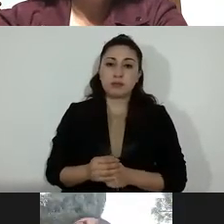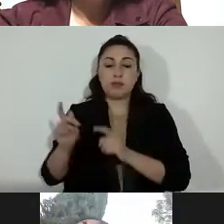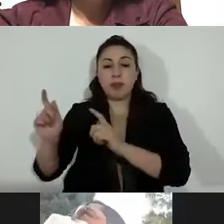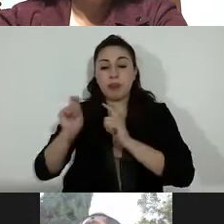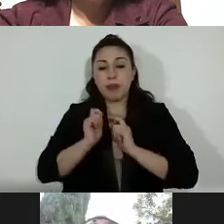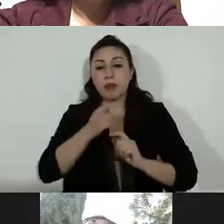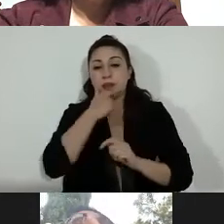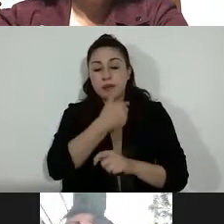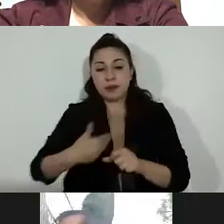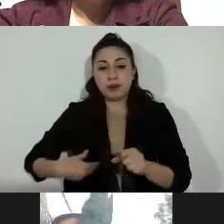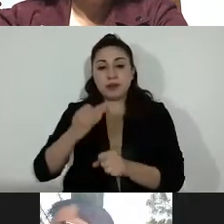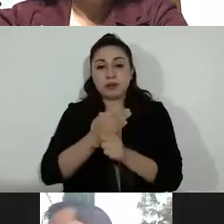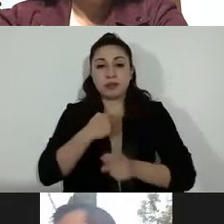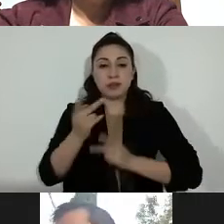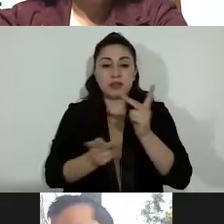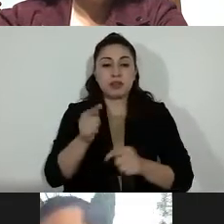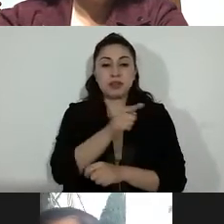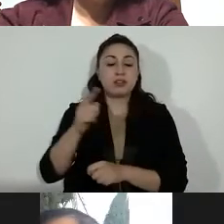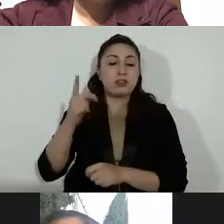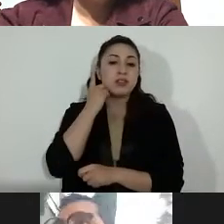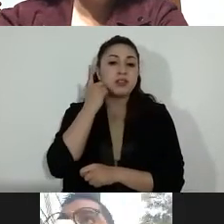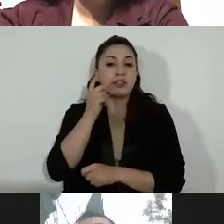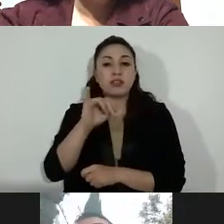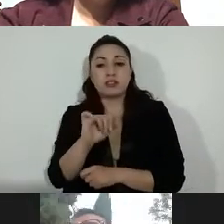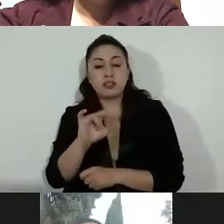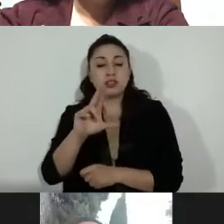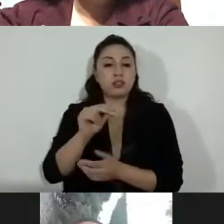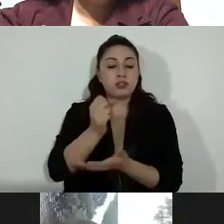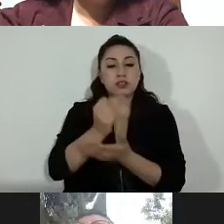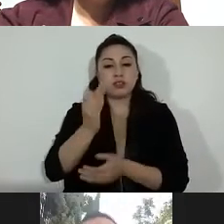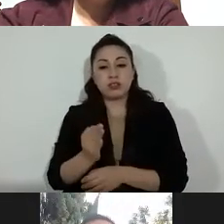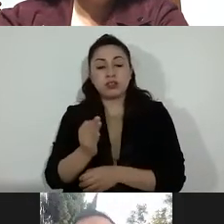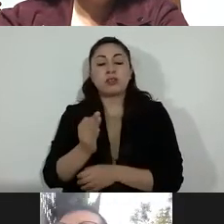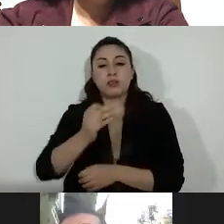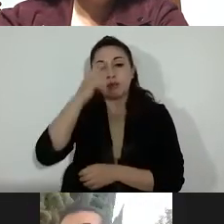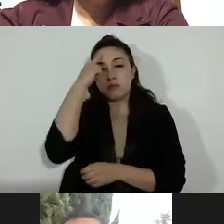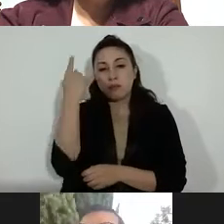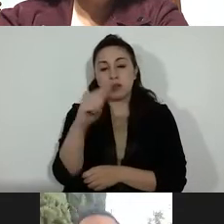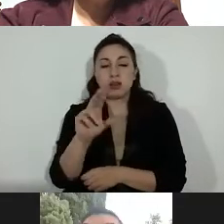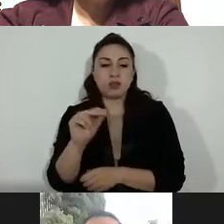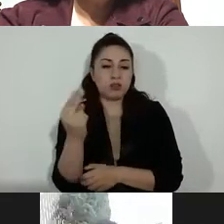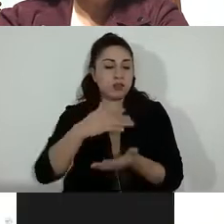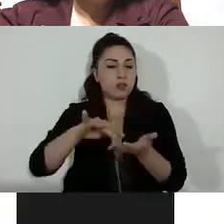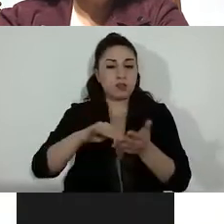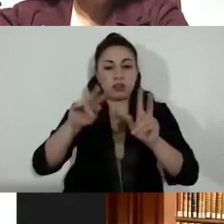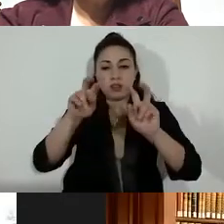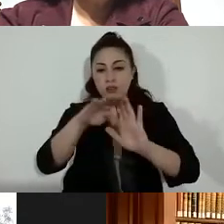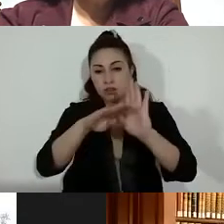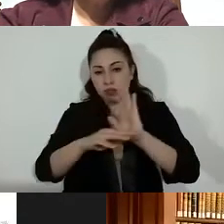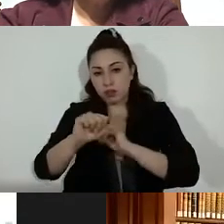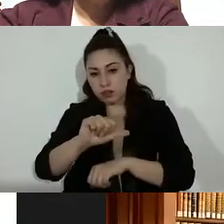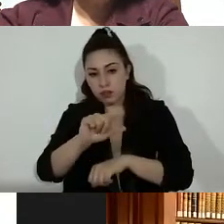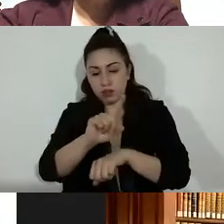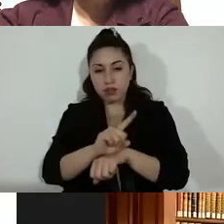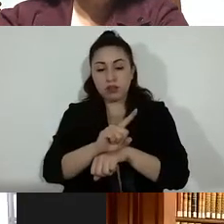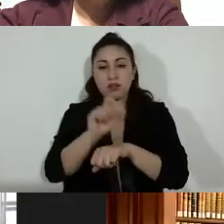de la presidencia, se le pregunta a las y los diputados presentes si se encuentra alguna o algún diputado en contra de dispensarse la lectura del orden del